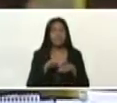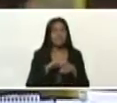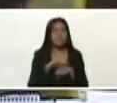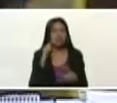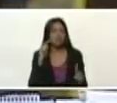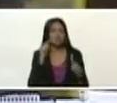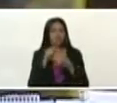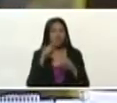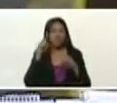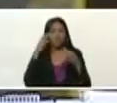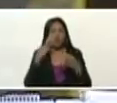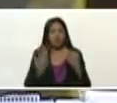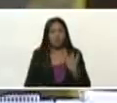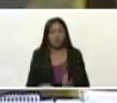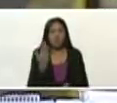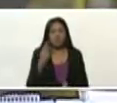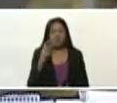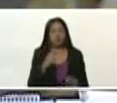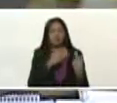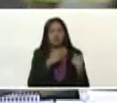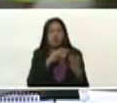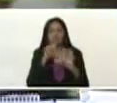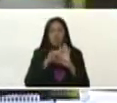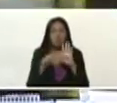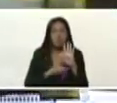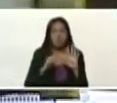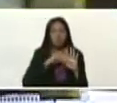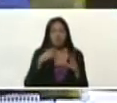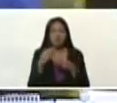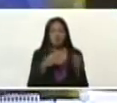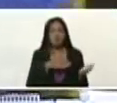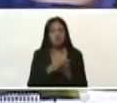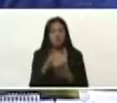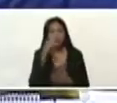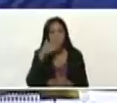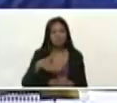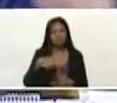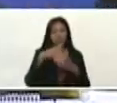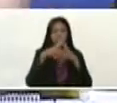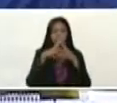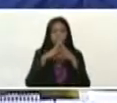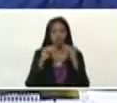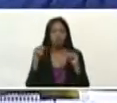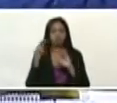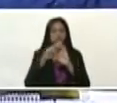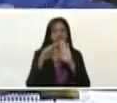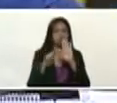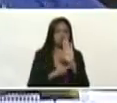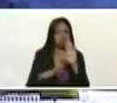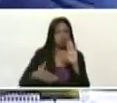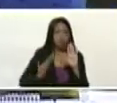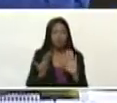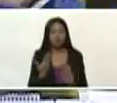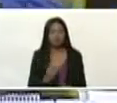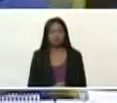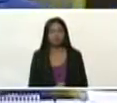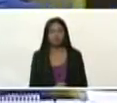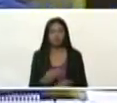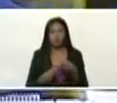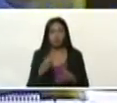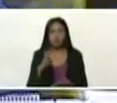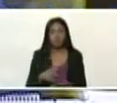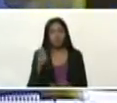clave de las tareas que estamos cumpliendo para garantizarle al pueblo todo, todo. ¿Cómo está,